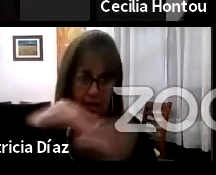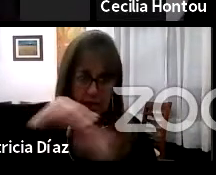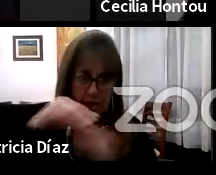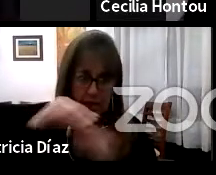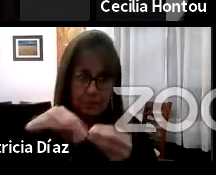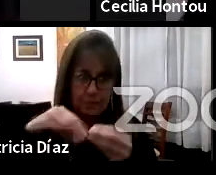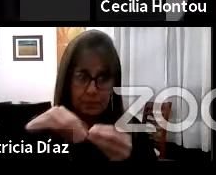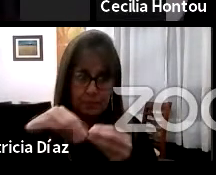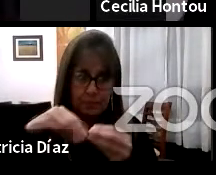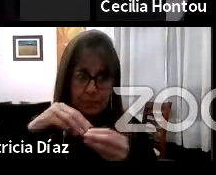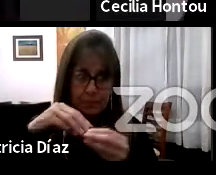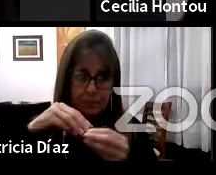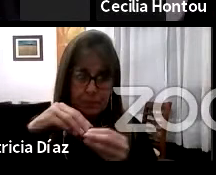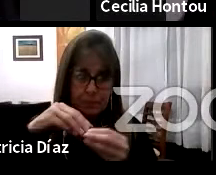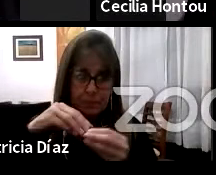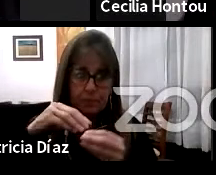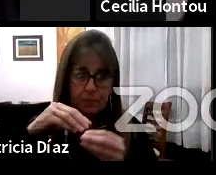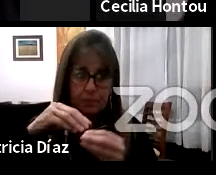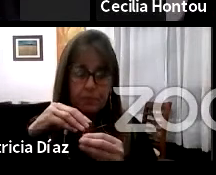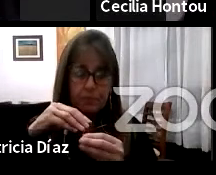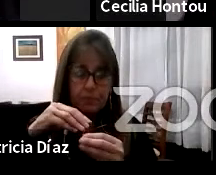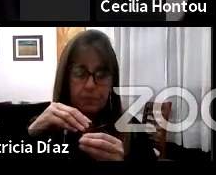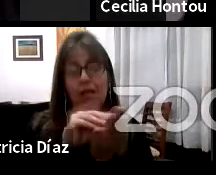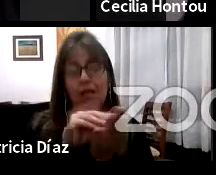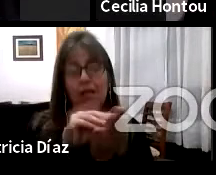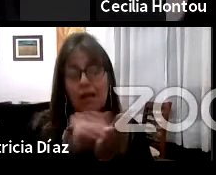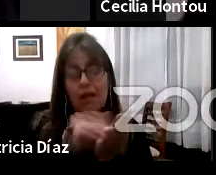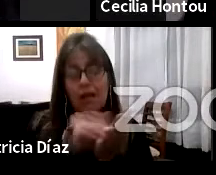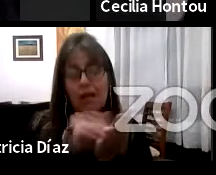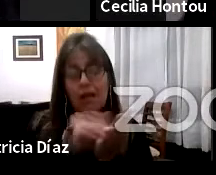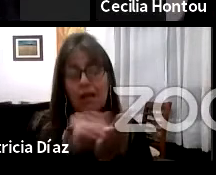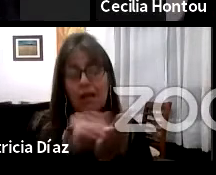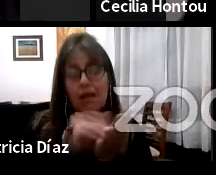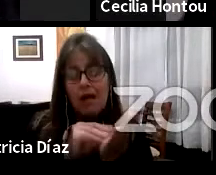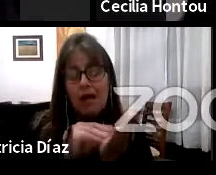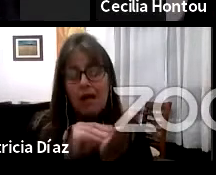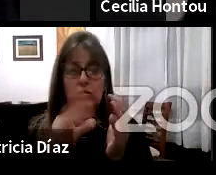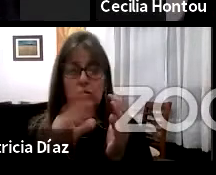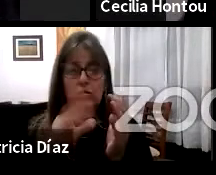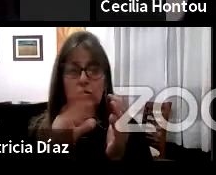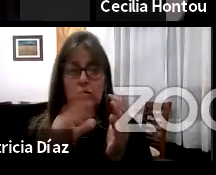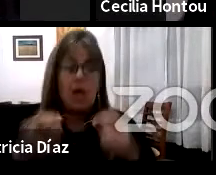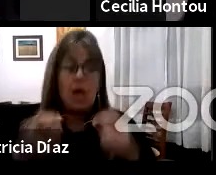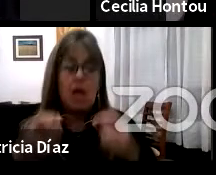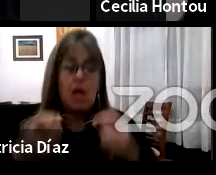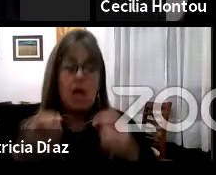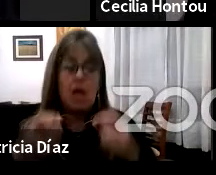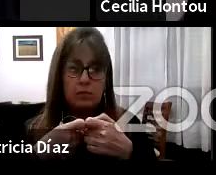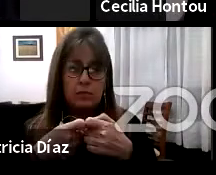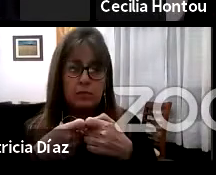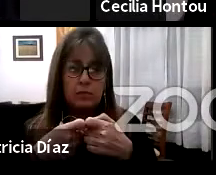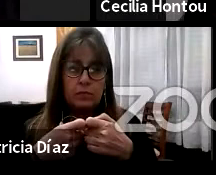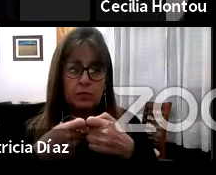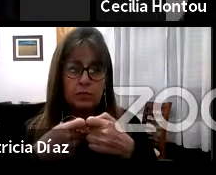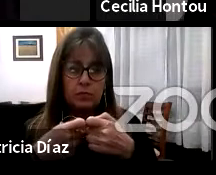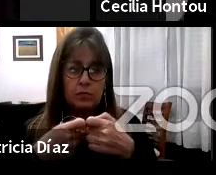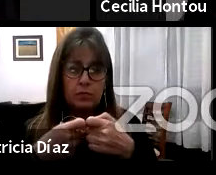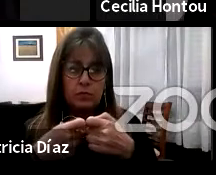forme parte de alguna asociación, lo puede poner en el chat para socializar y que las personas puedan